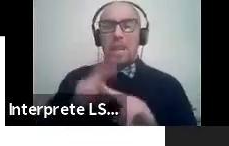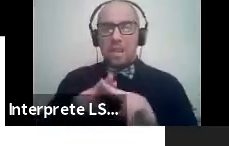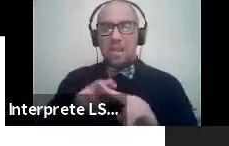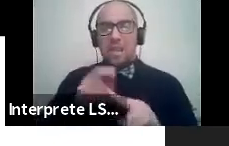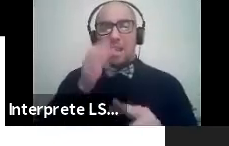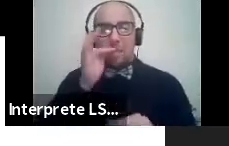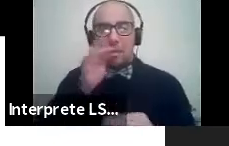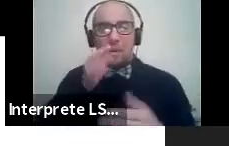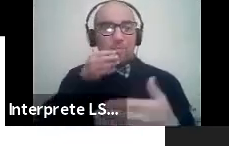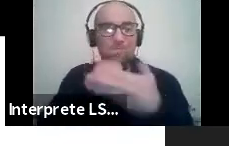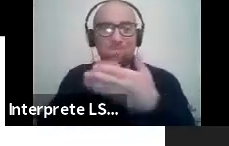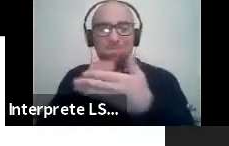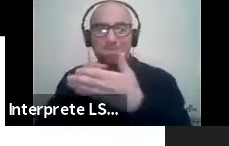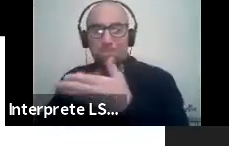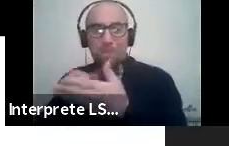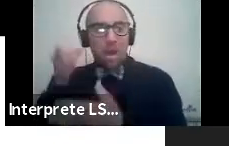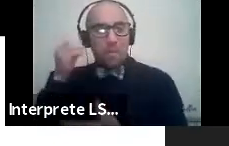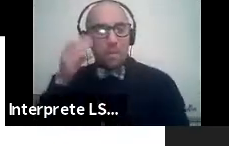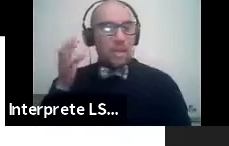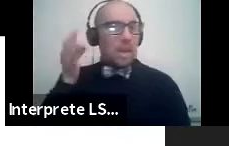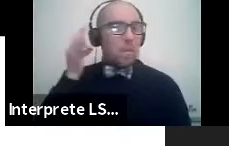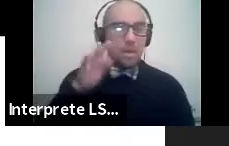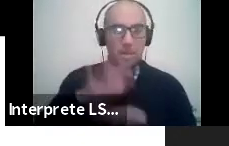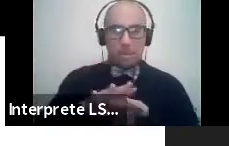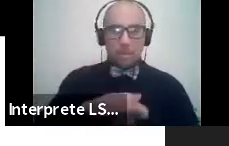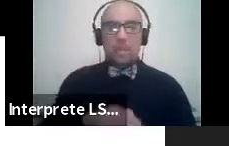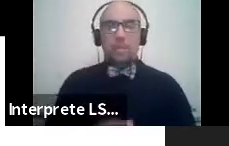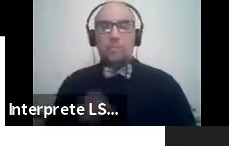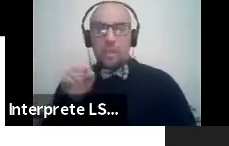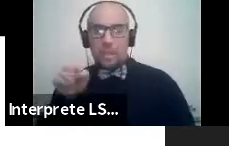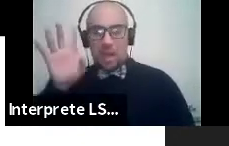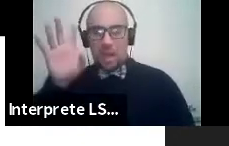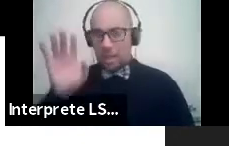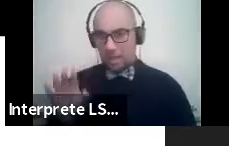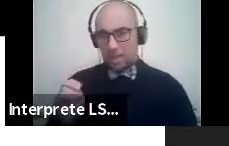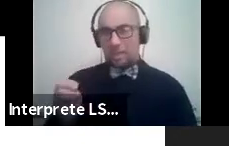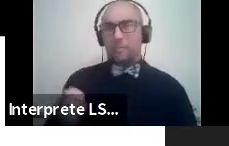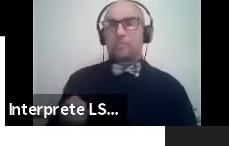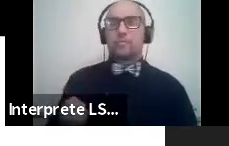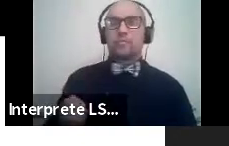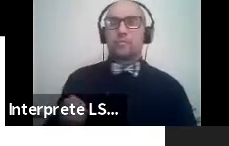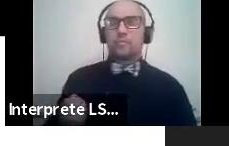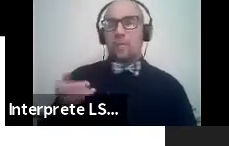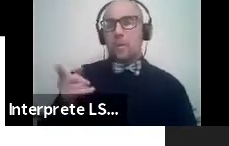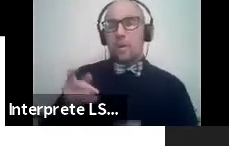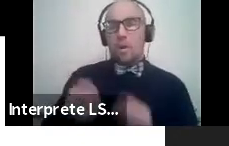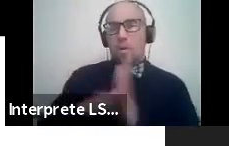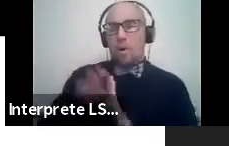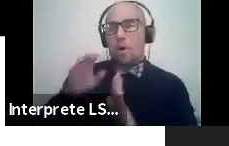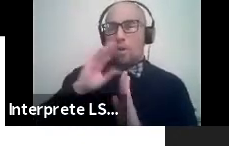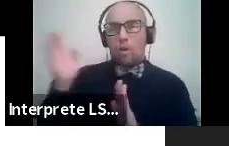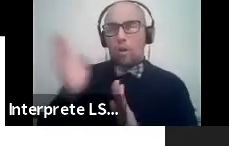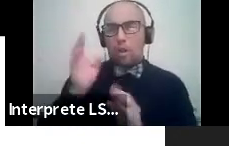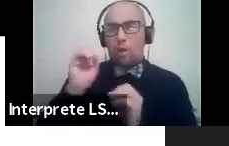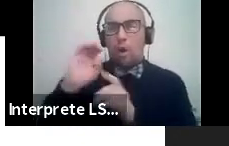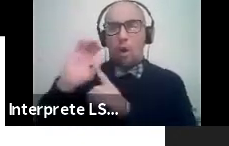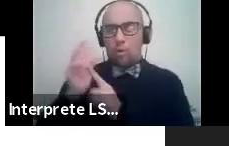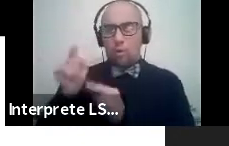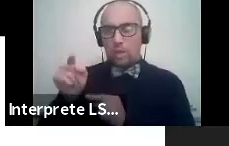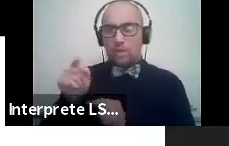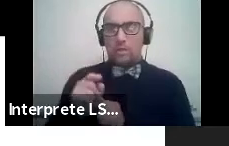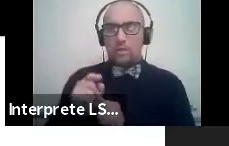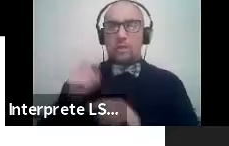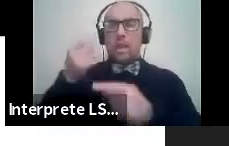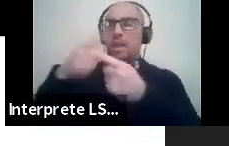aprendizaje, ¿ya? Entonces estos factores, que son más contextuales o de la cultura, se ha visto en